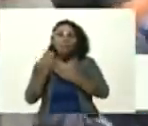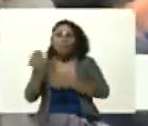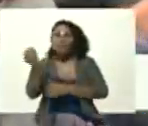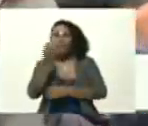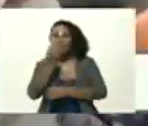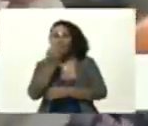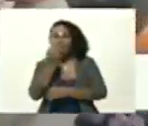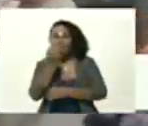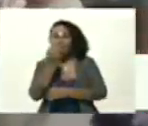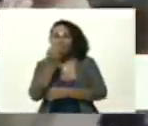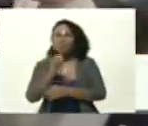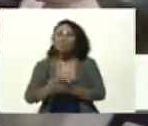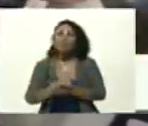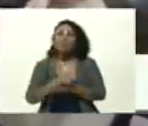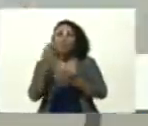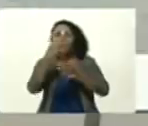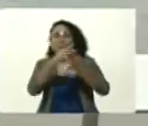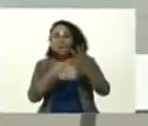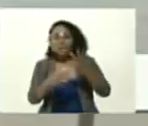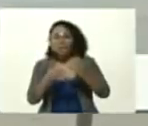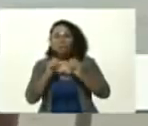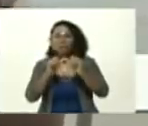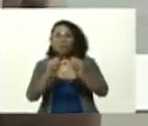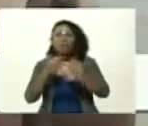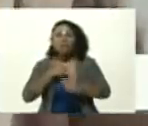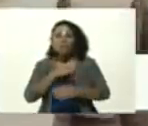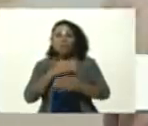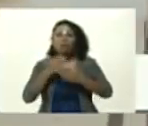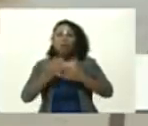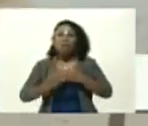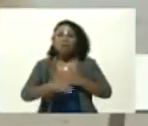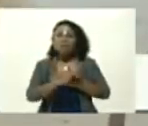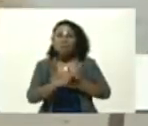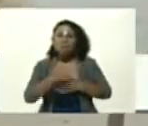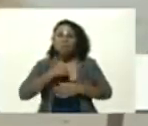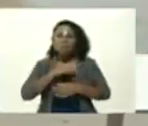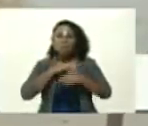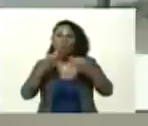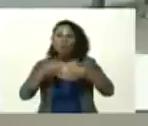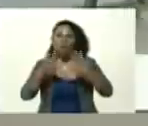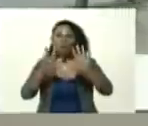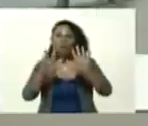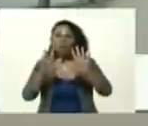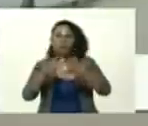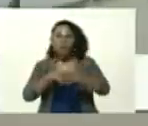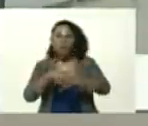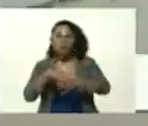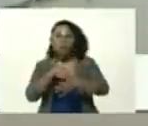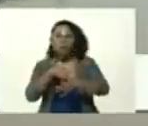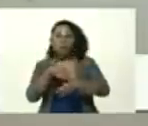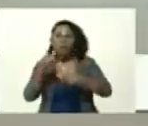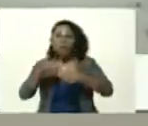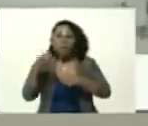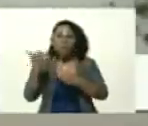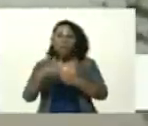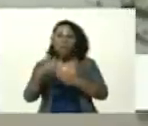alimento, los enseres, y seguimos nosotros avanzando. Estamos a 8 horas, hermano presidente, de Maracaibo hacia la zona